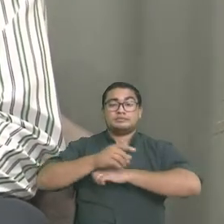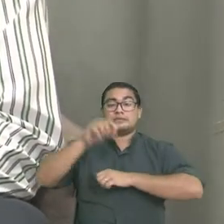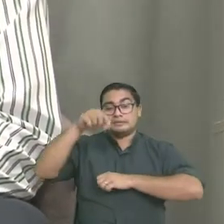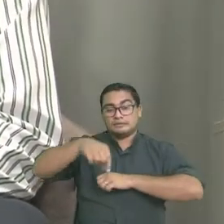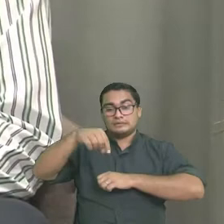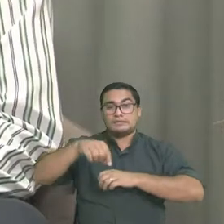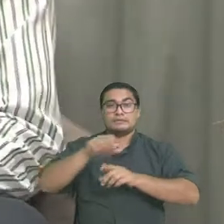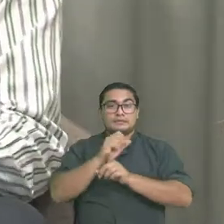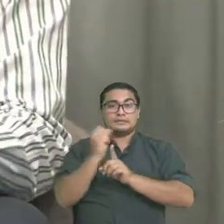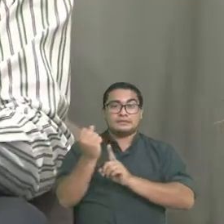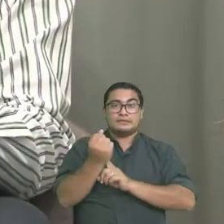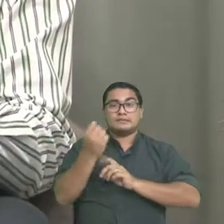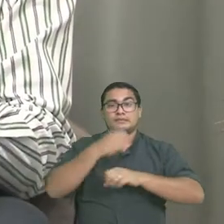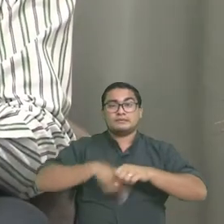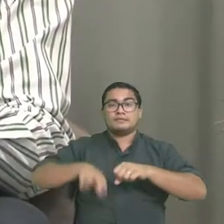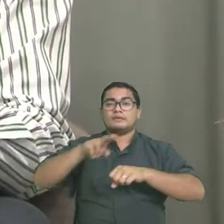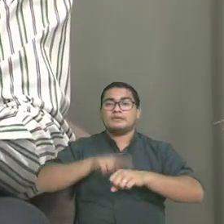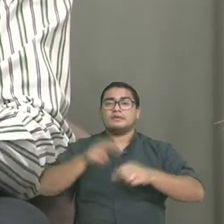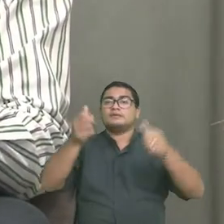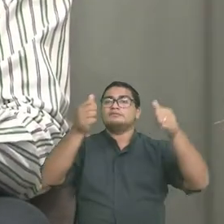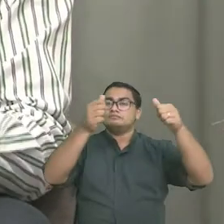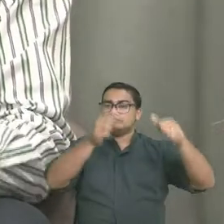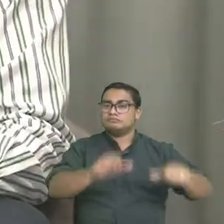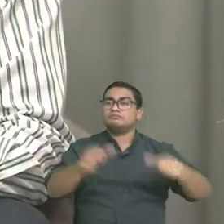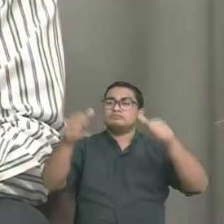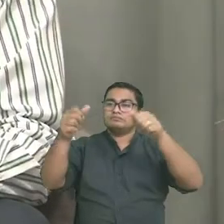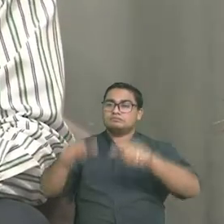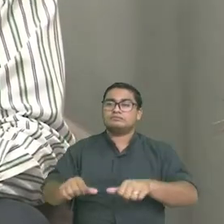Asamblea Nacional hemos aprobado